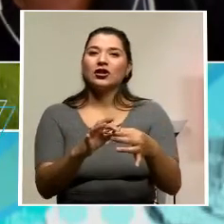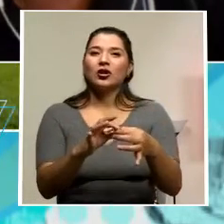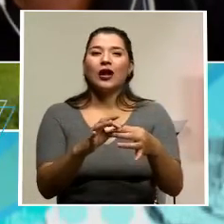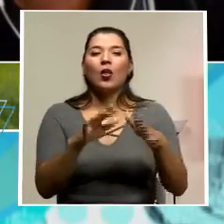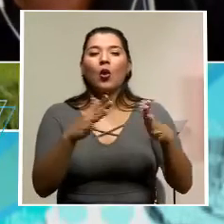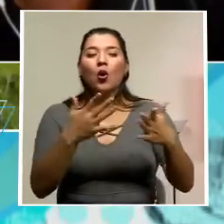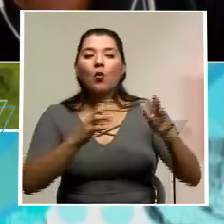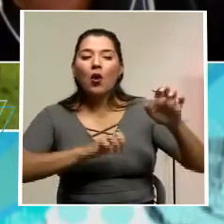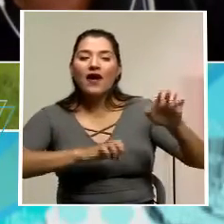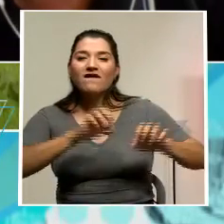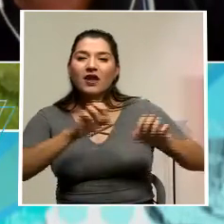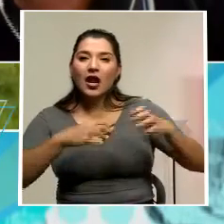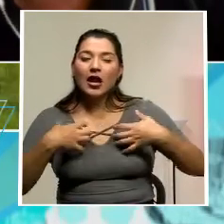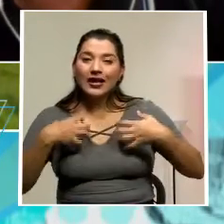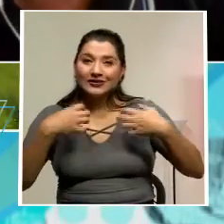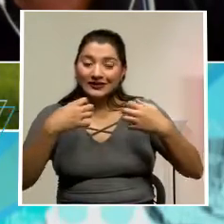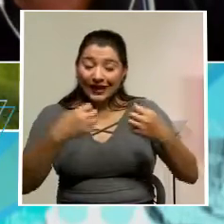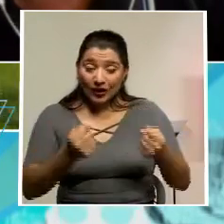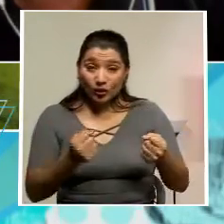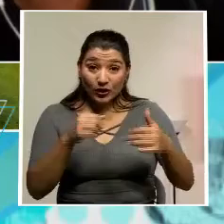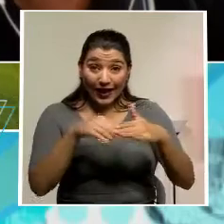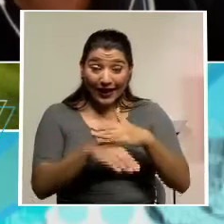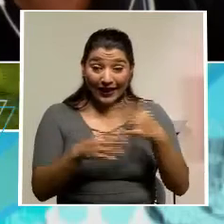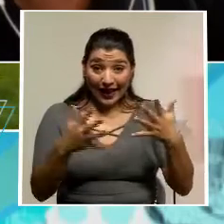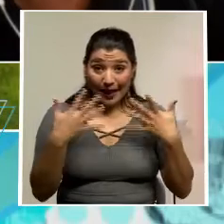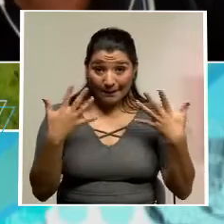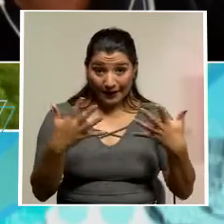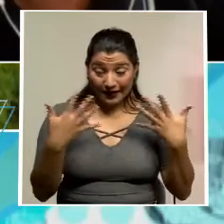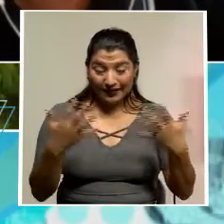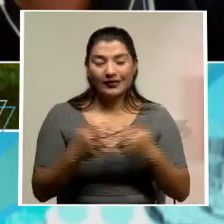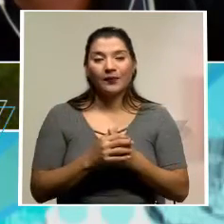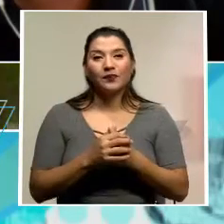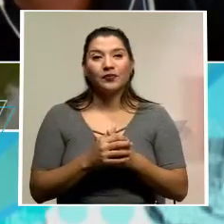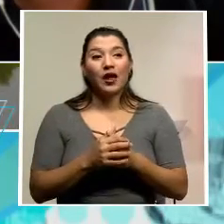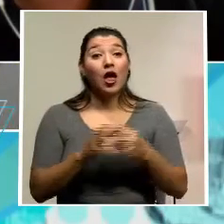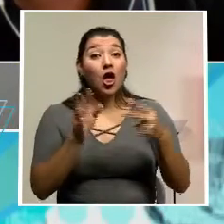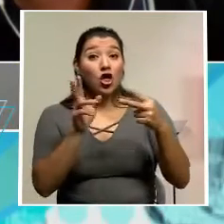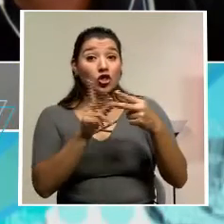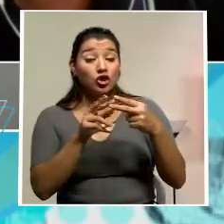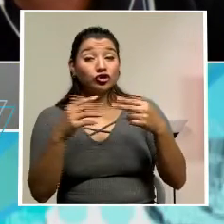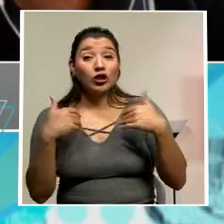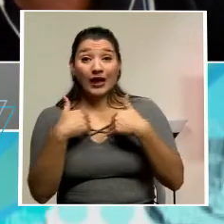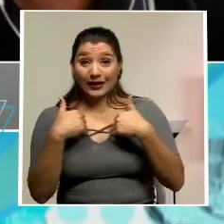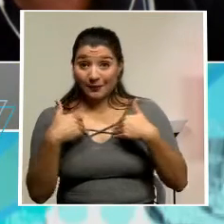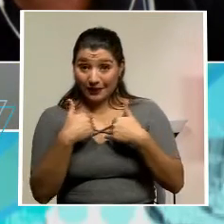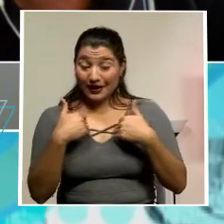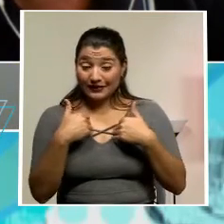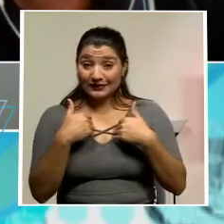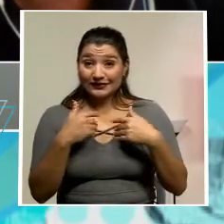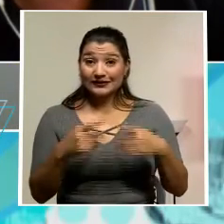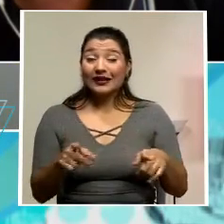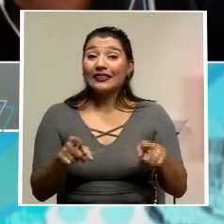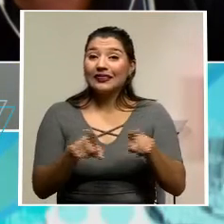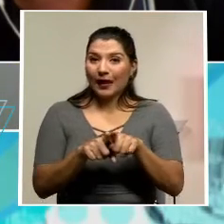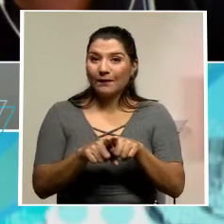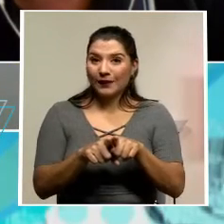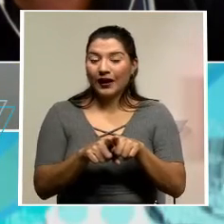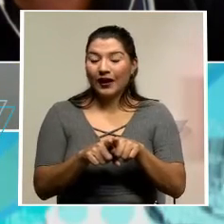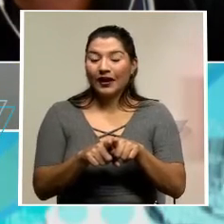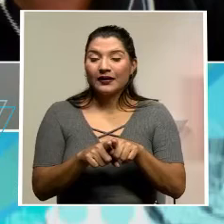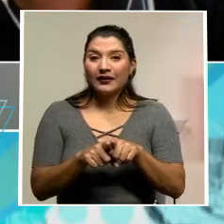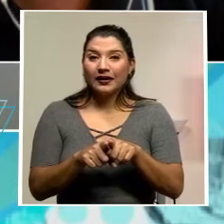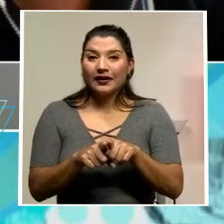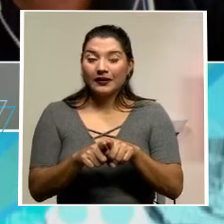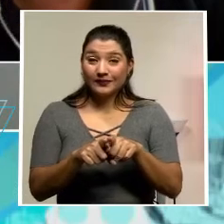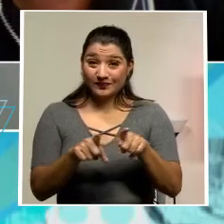medioambiental del ecosistema. Hay dos animales que también han tenido